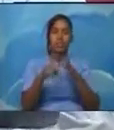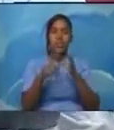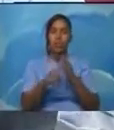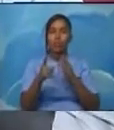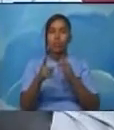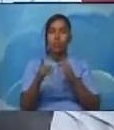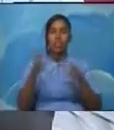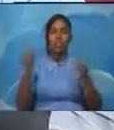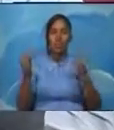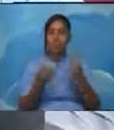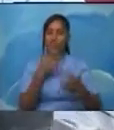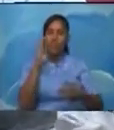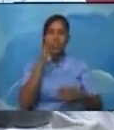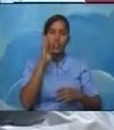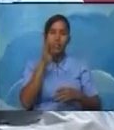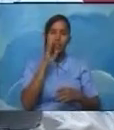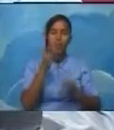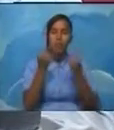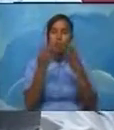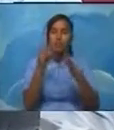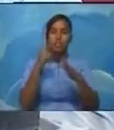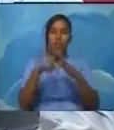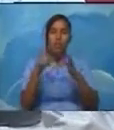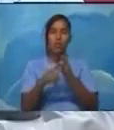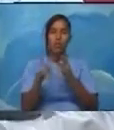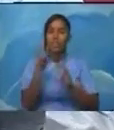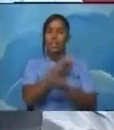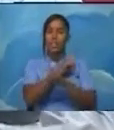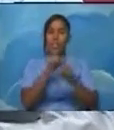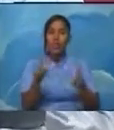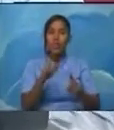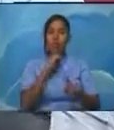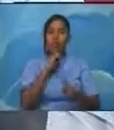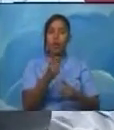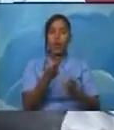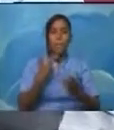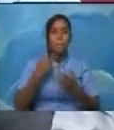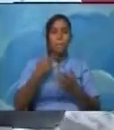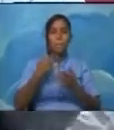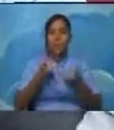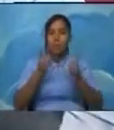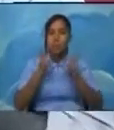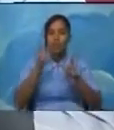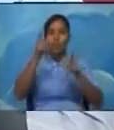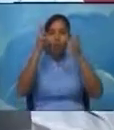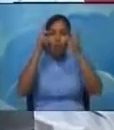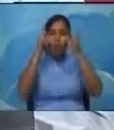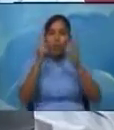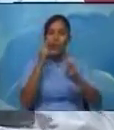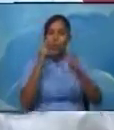que lo iban a contaminar. Allí había muchas cosas que no era permitido